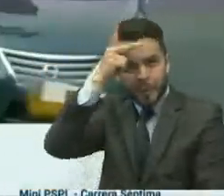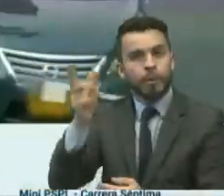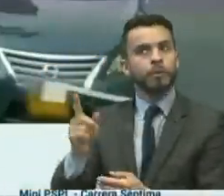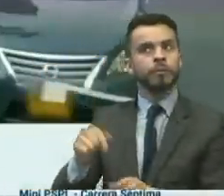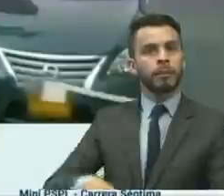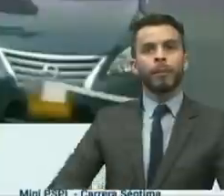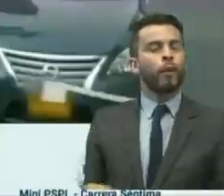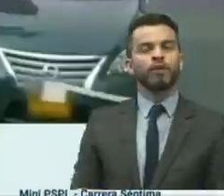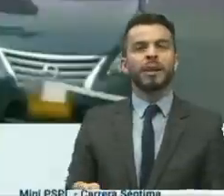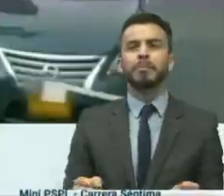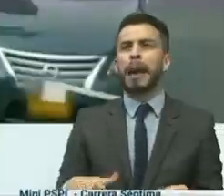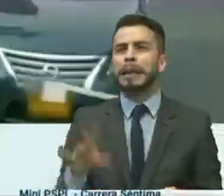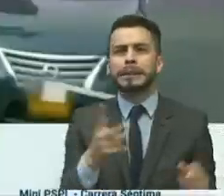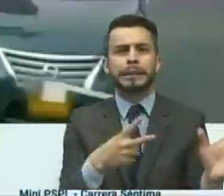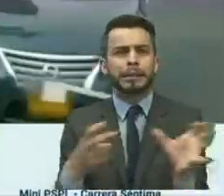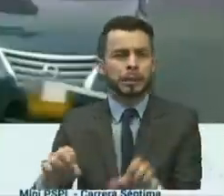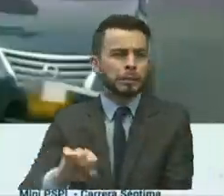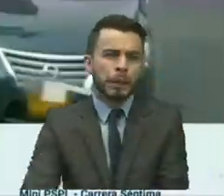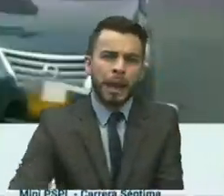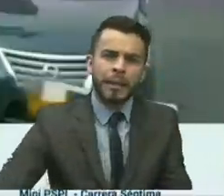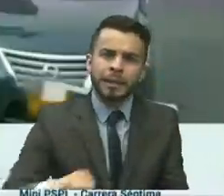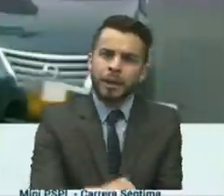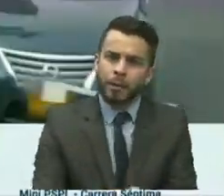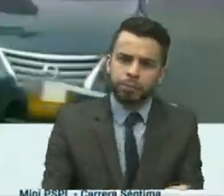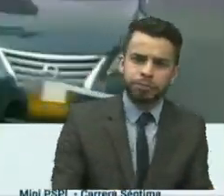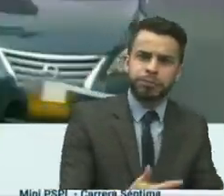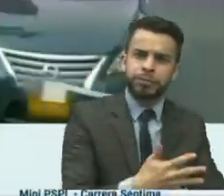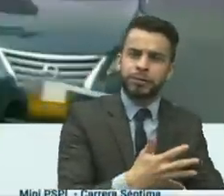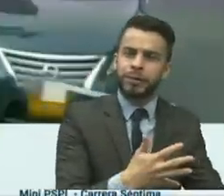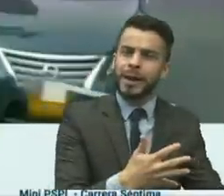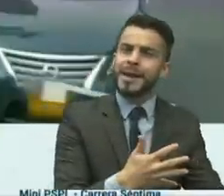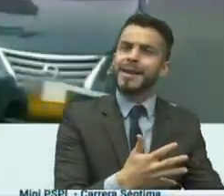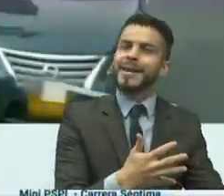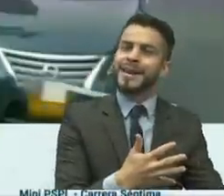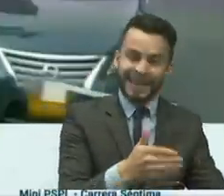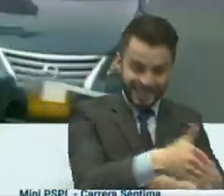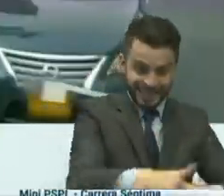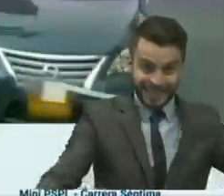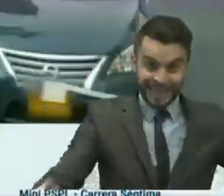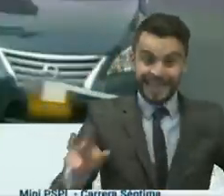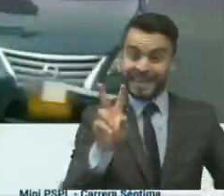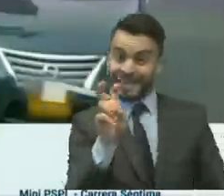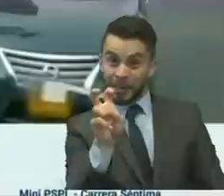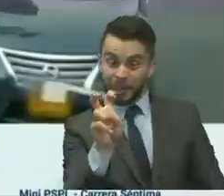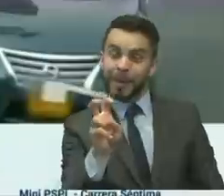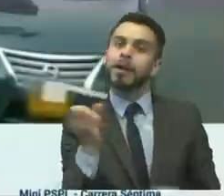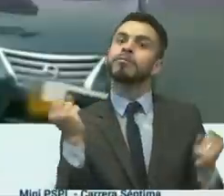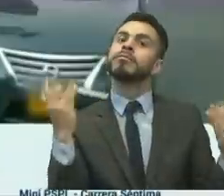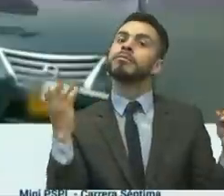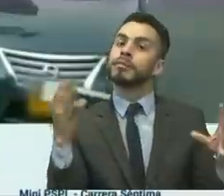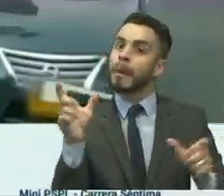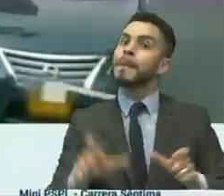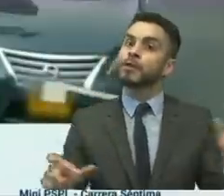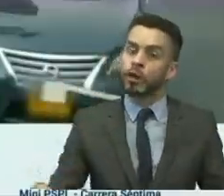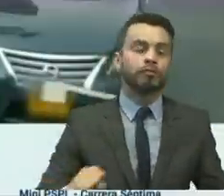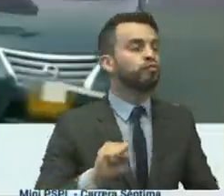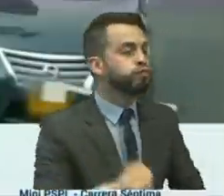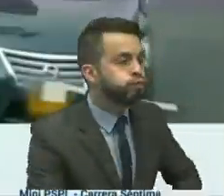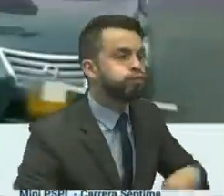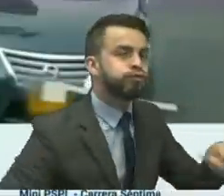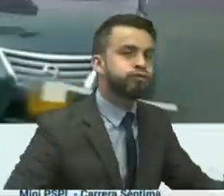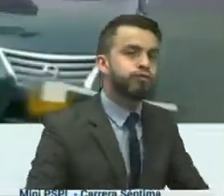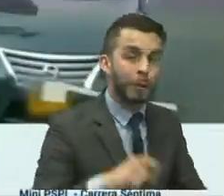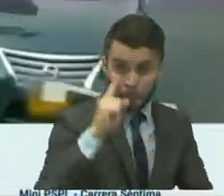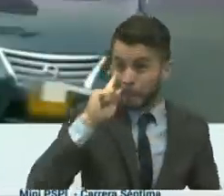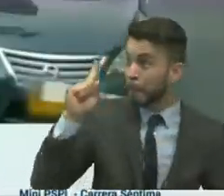Entonces vemos que ya existe mucha demanda para los ciclistas en la séptima. Pero como podrán ver en esta foto,